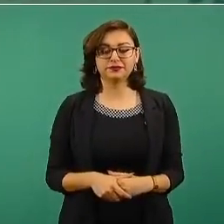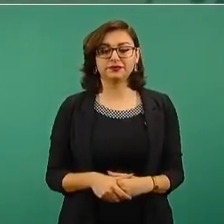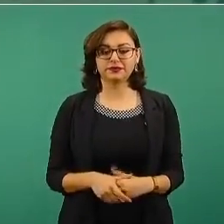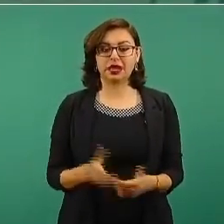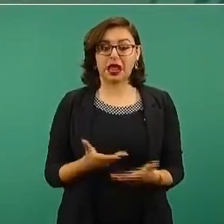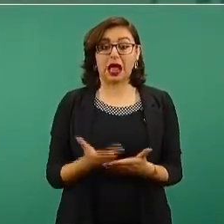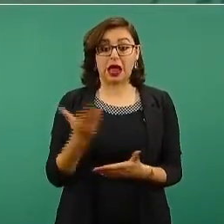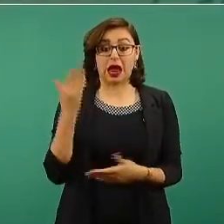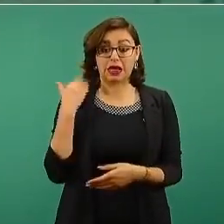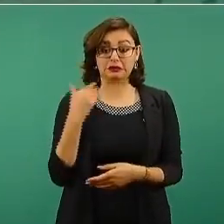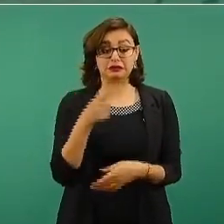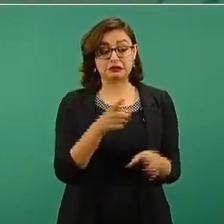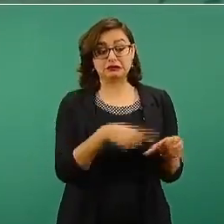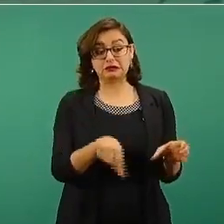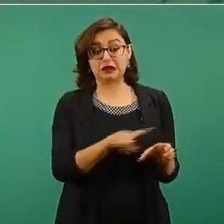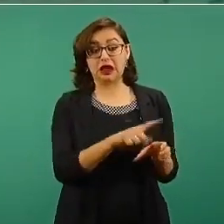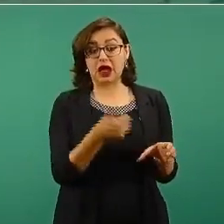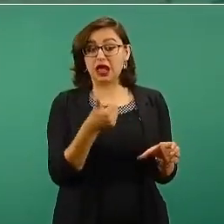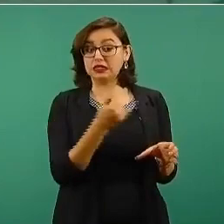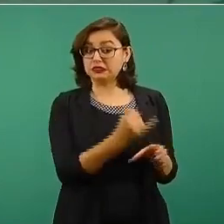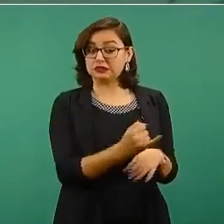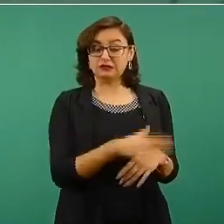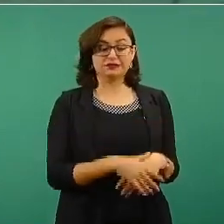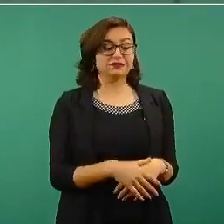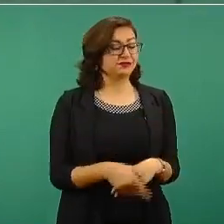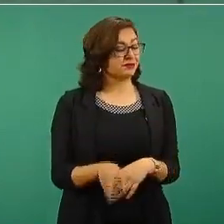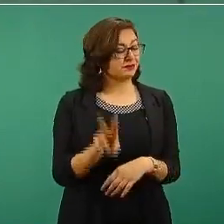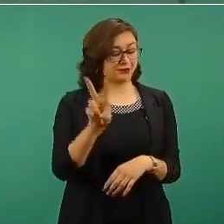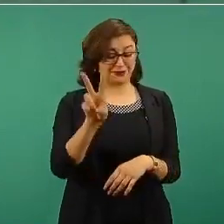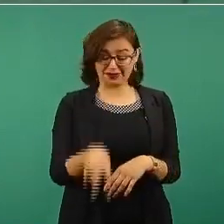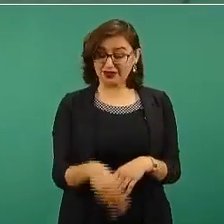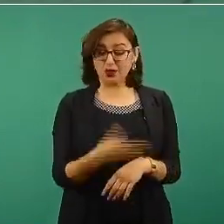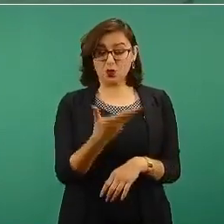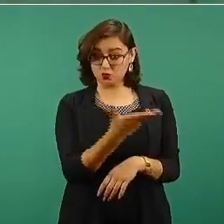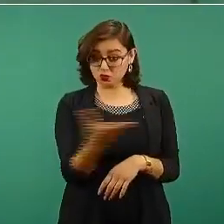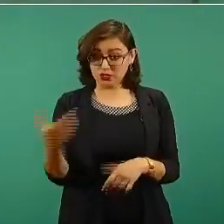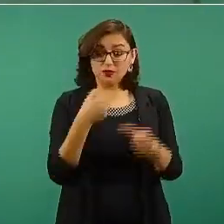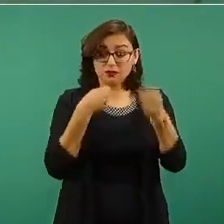Hay muchos temas para la investigación